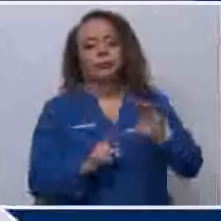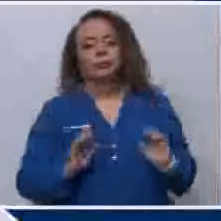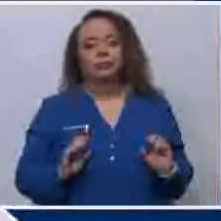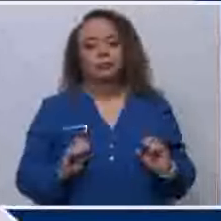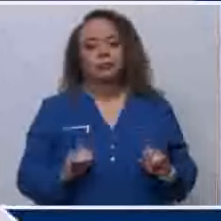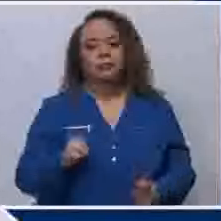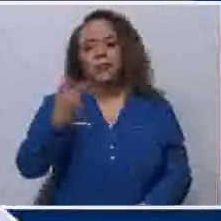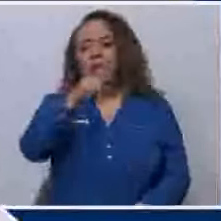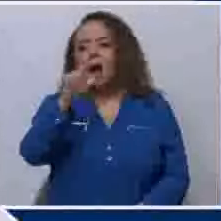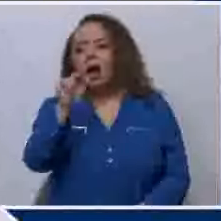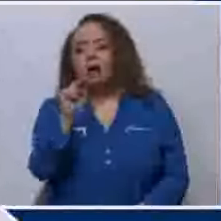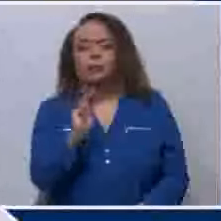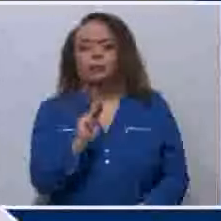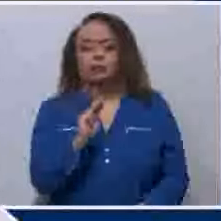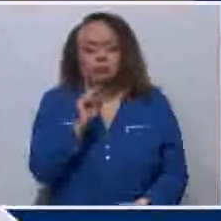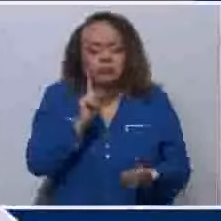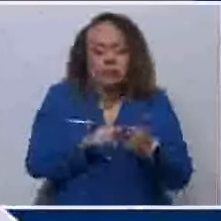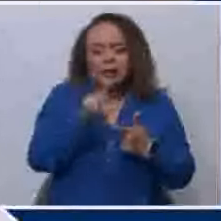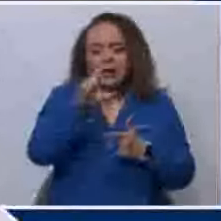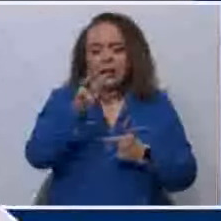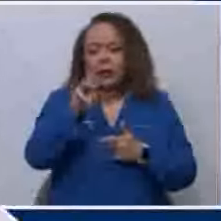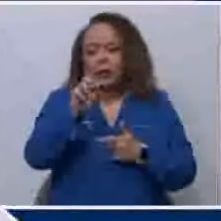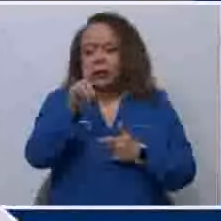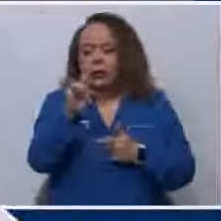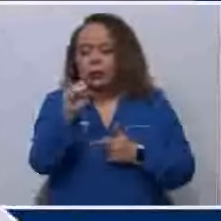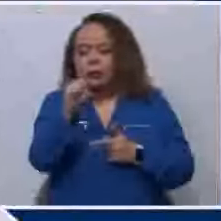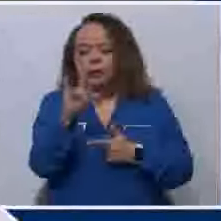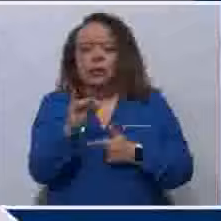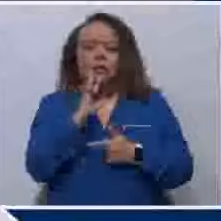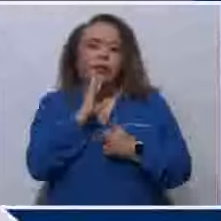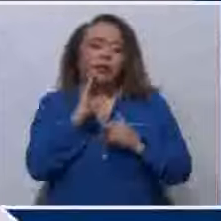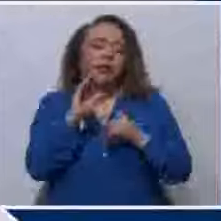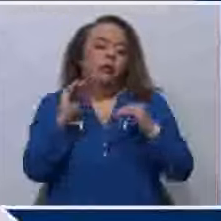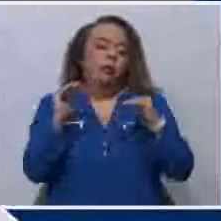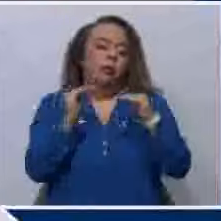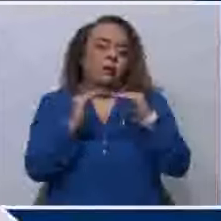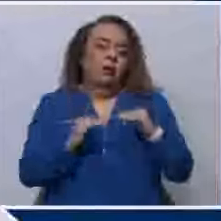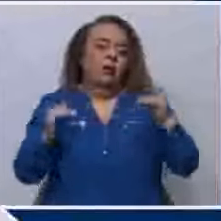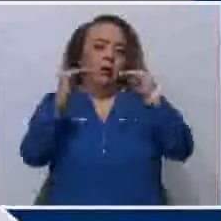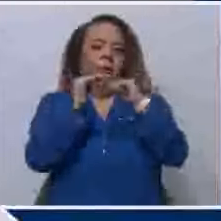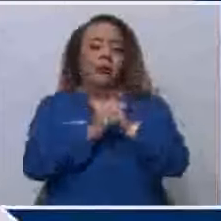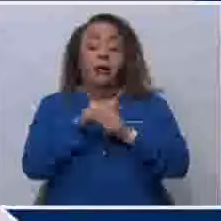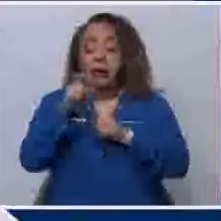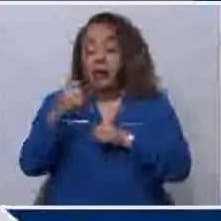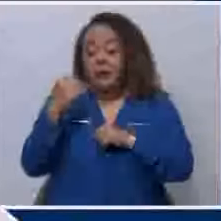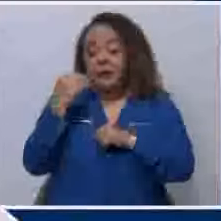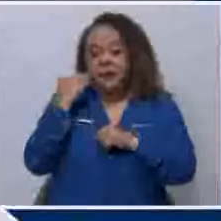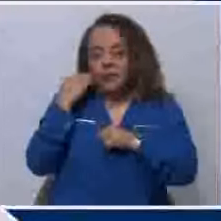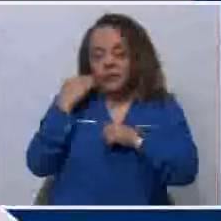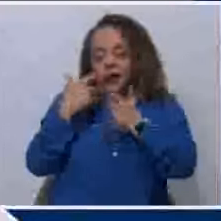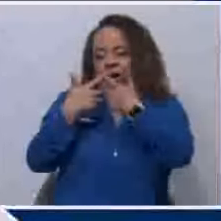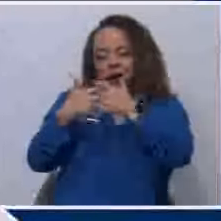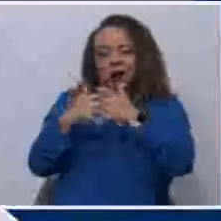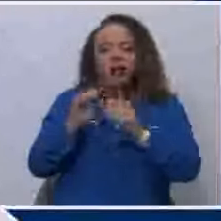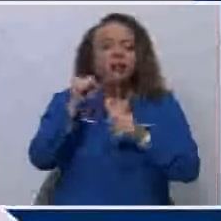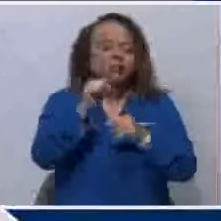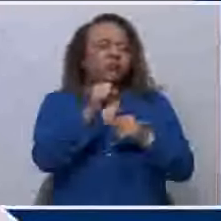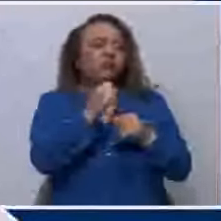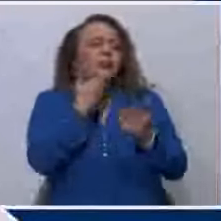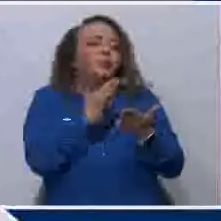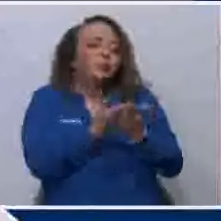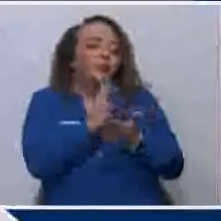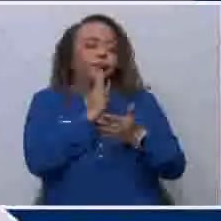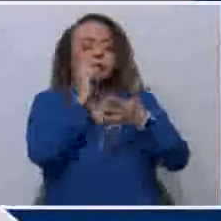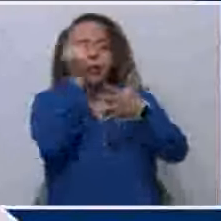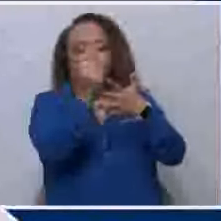Haaland, sí, lo de Lewandowski, pero estamos hablando de un nivel top. ¿Y a qué voy con esto? Perdón, tienen que saber marcar, que no lo han mencionado. Tienen que saber marcar. Bueno, estamos hablando de